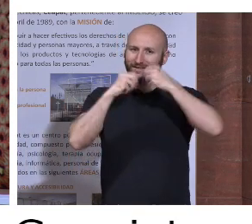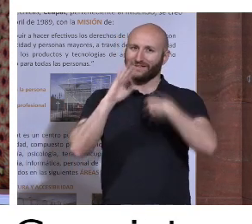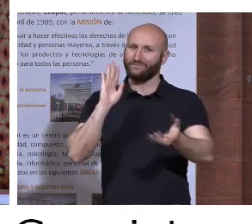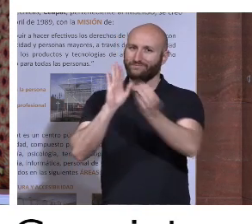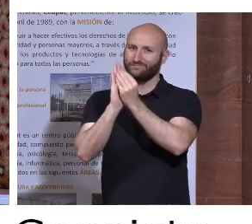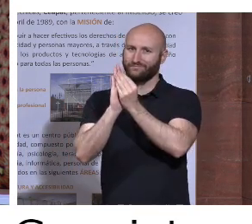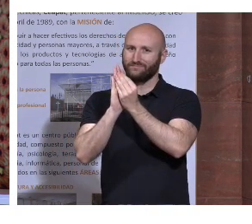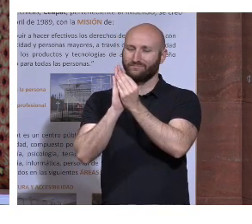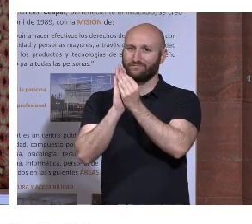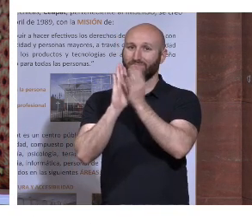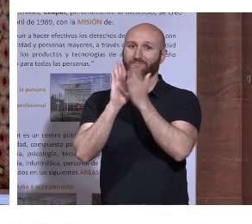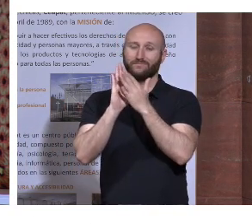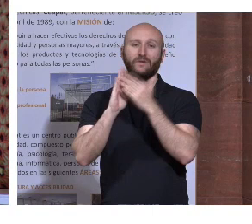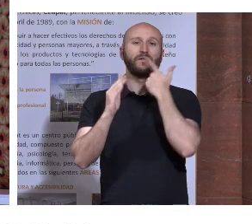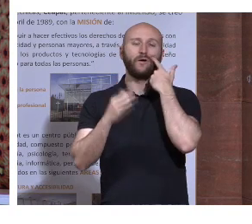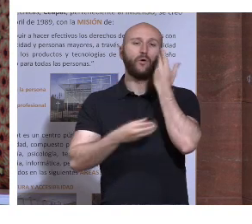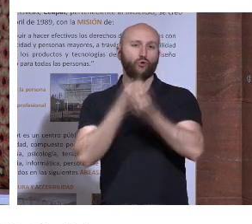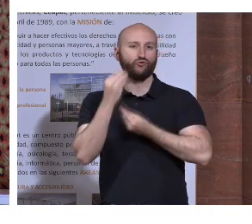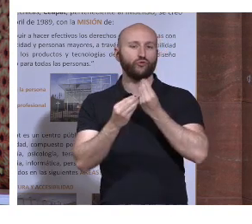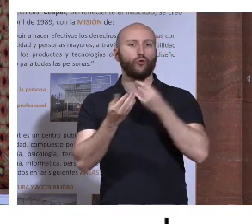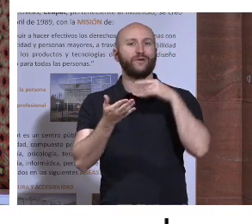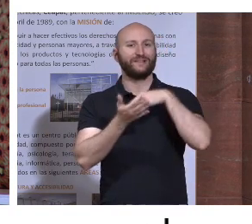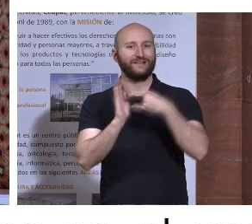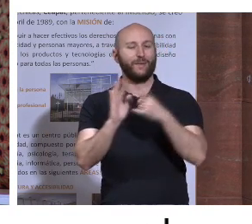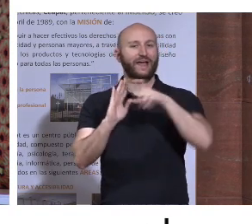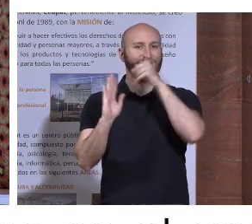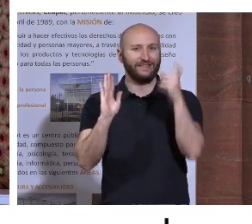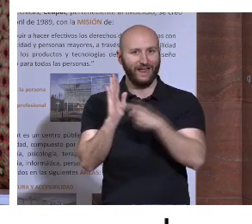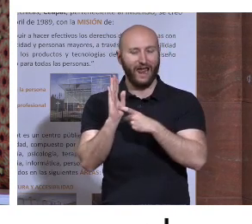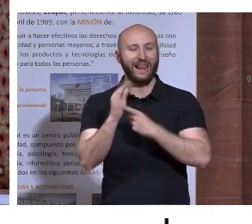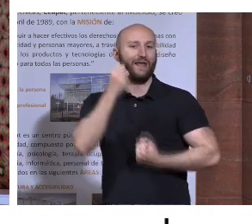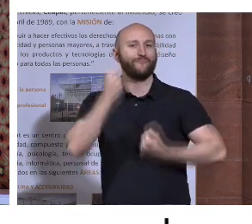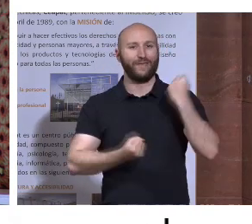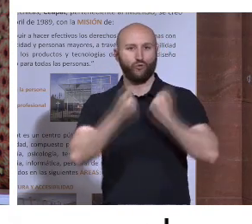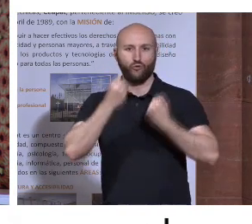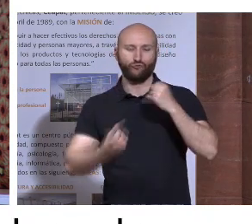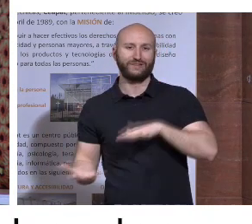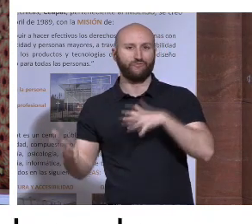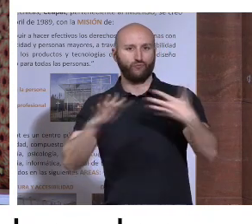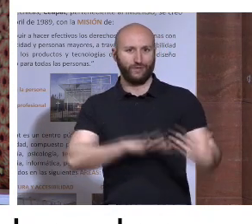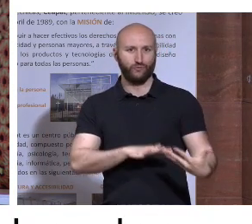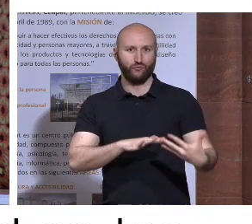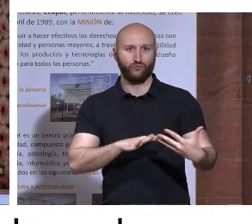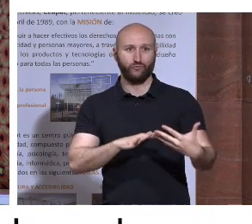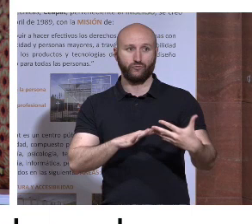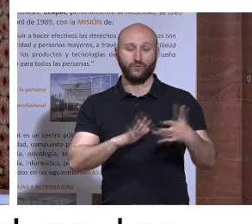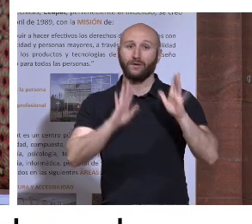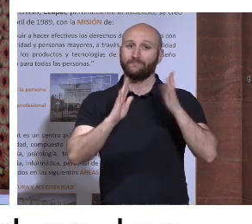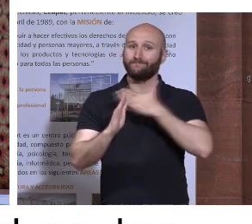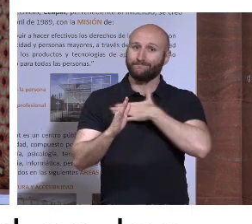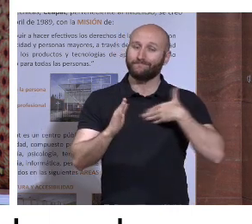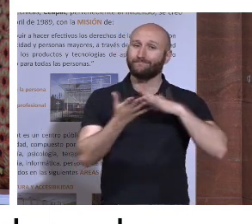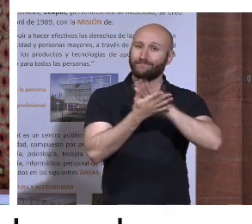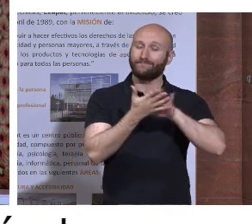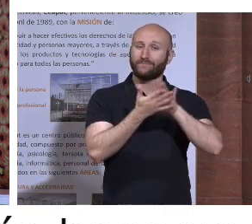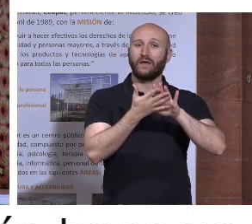buenas prácticas en el uso del sistema integral de seguridad en los vehículos transformados. Y quería hacer un inciso para las personas que no